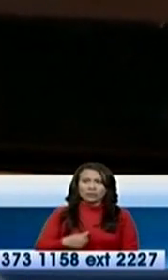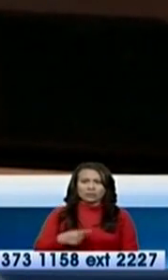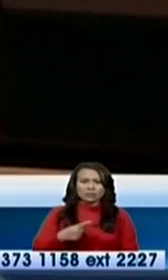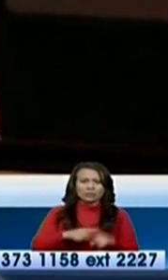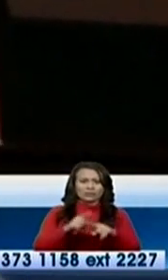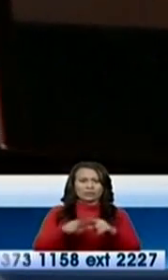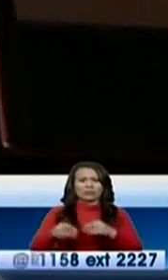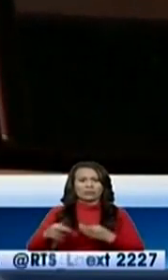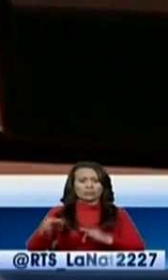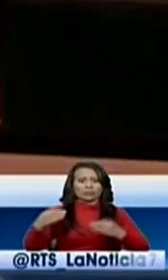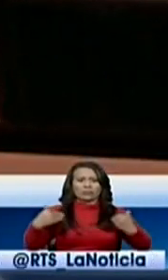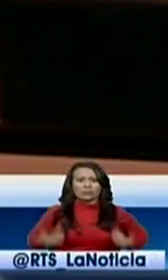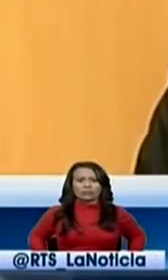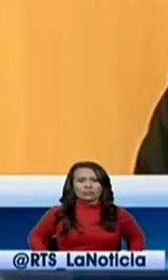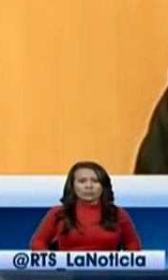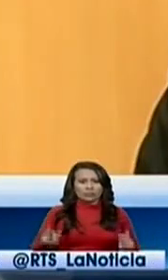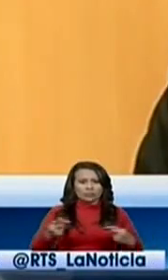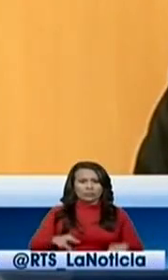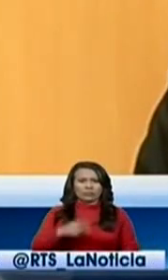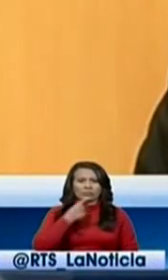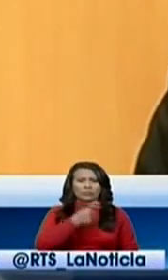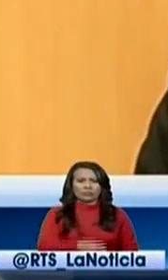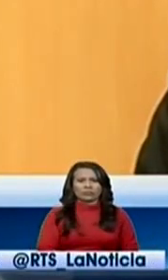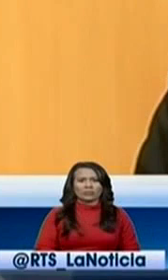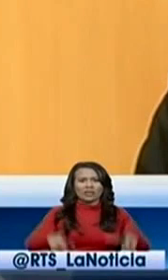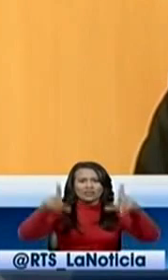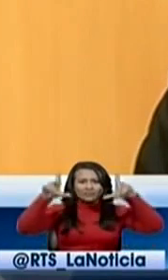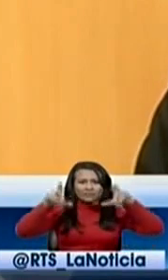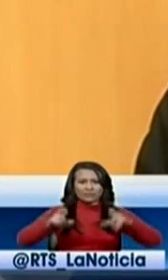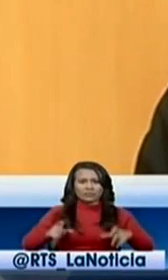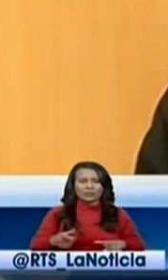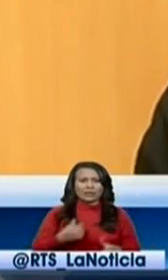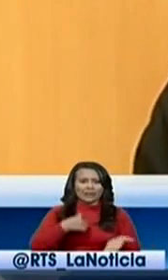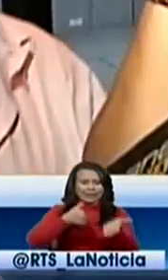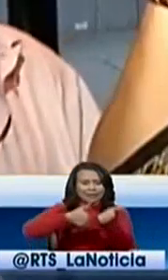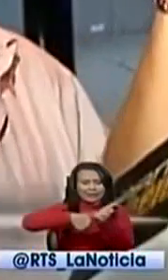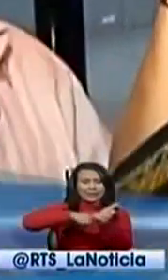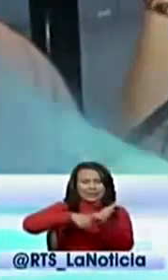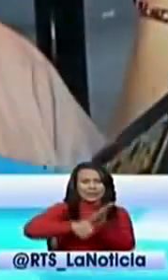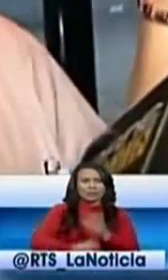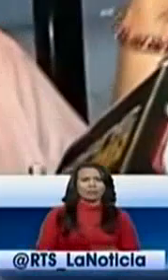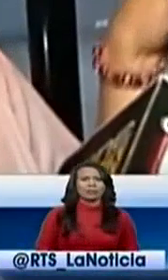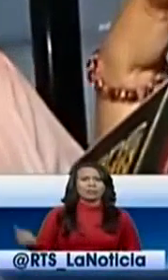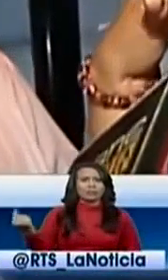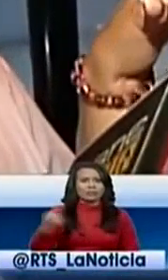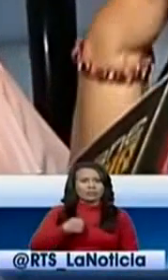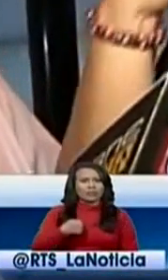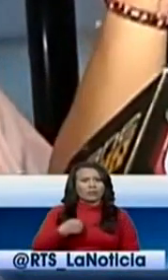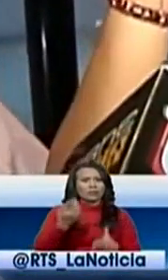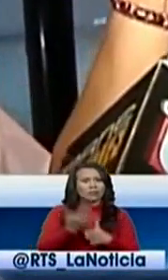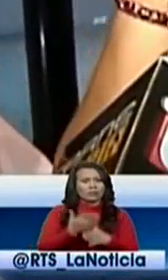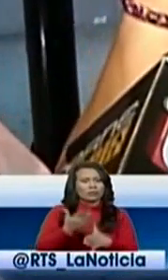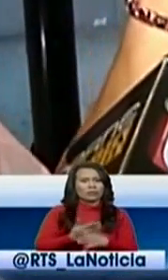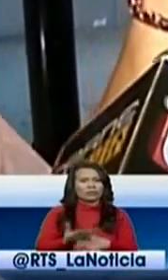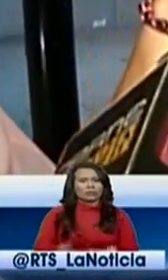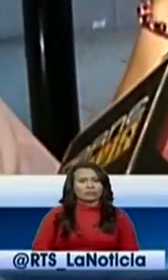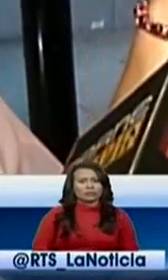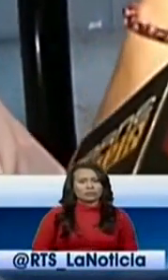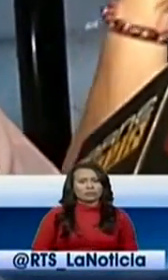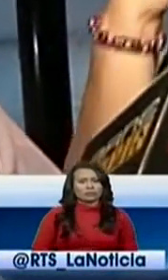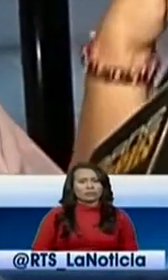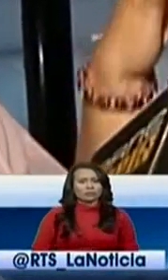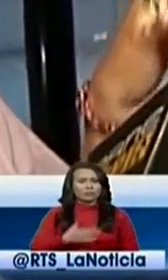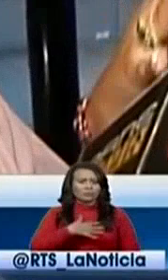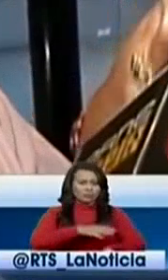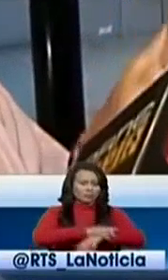diferentes partes del cuerpo. Incluso dice que le tomaron fotos a su cédula de identidad. Estos tipos me amedrentaron, me